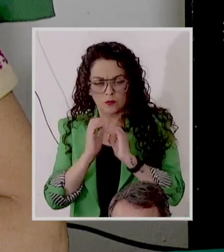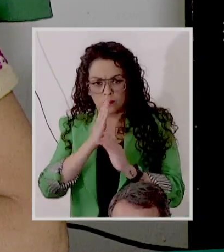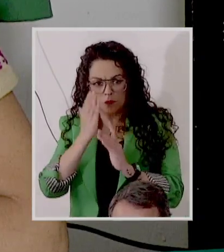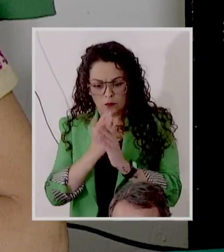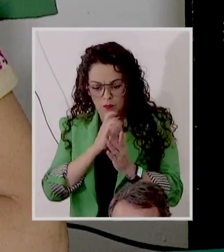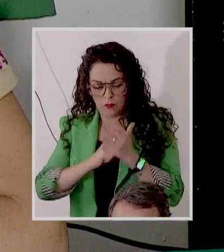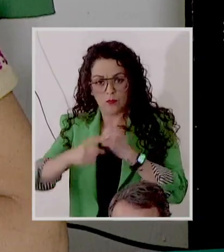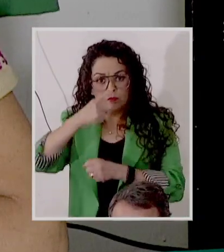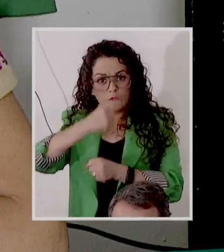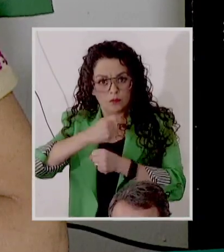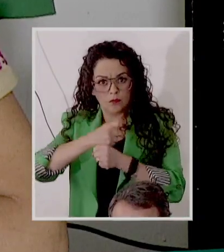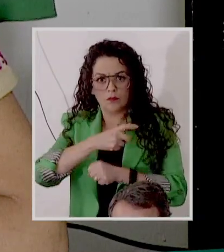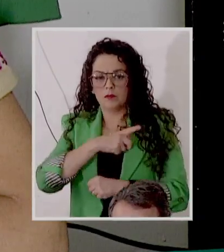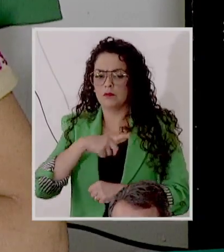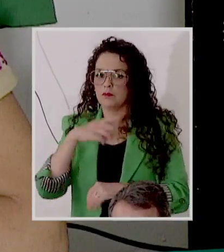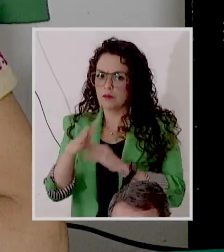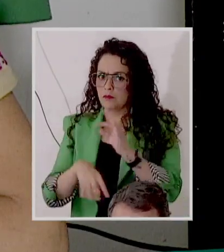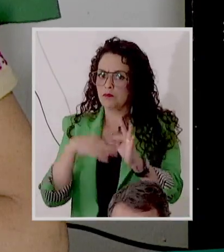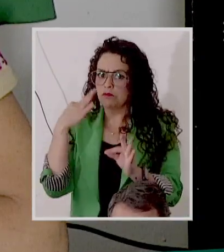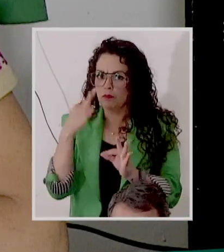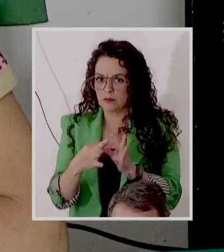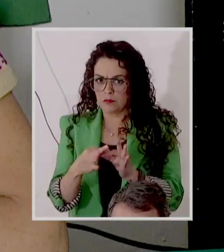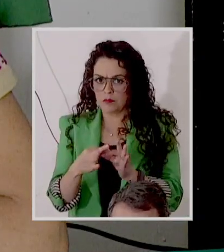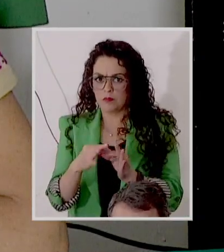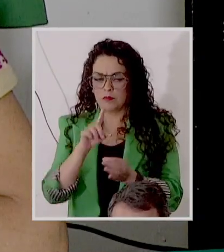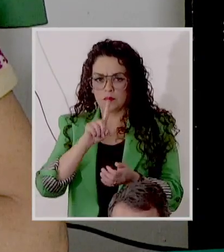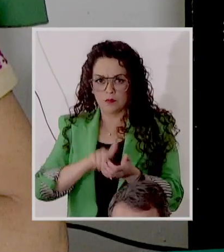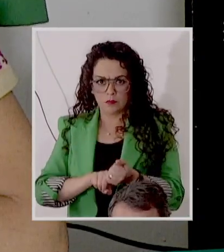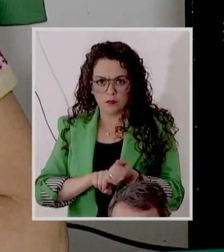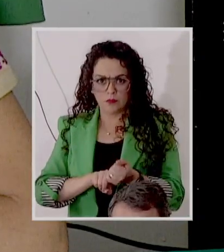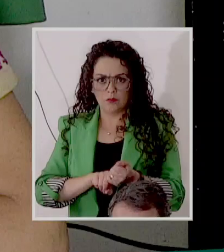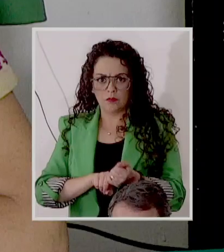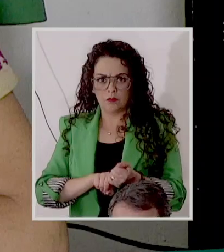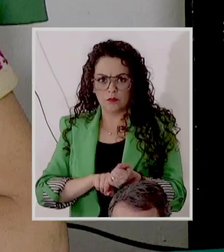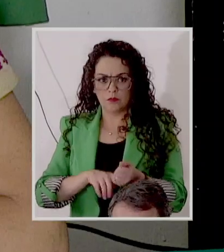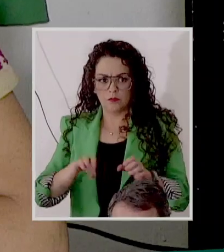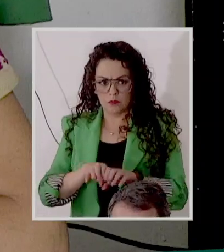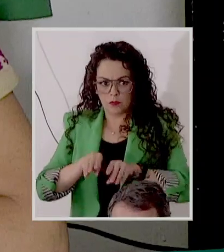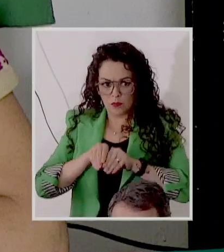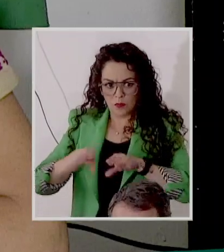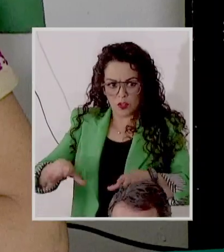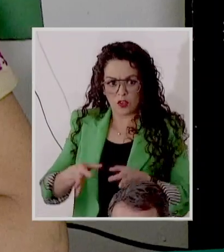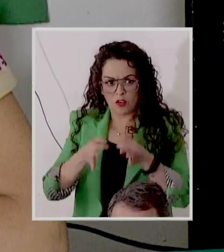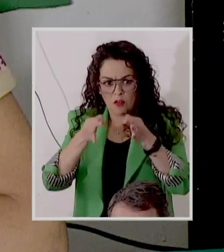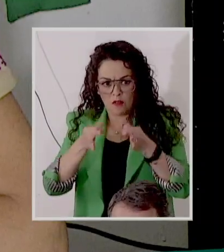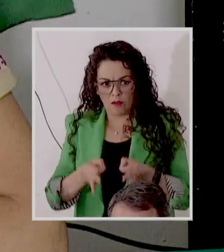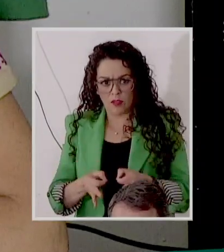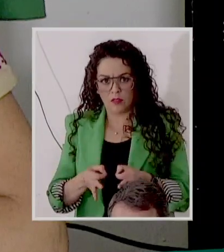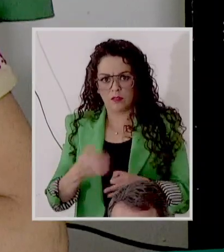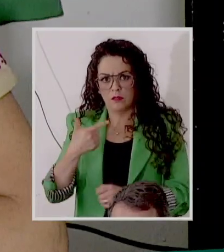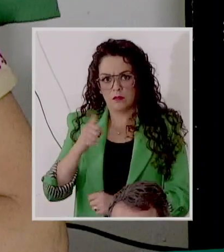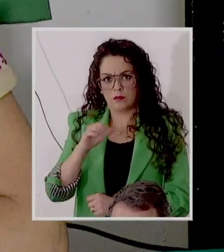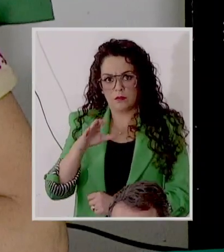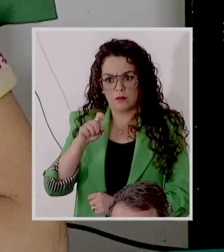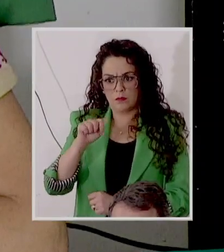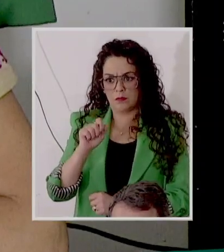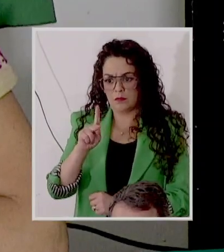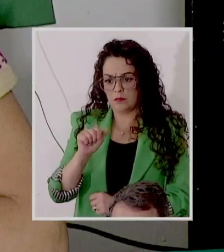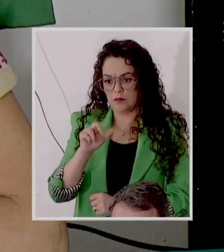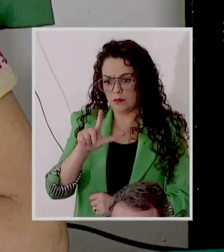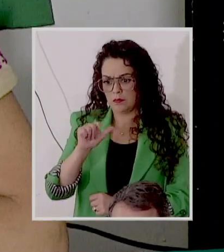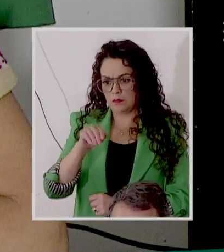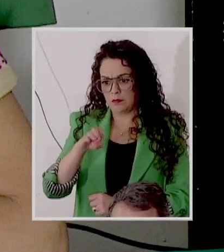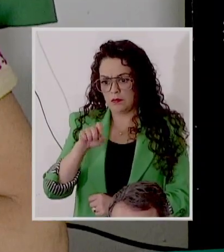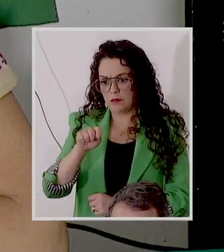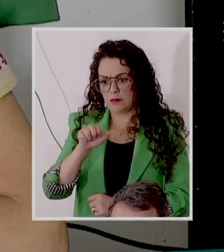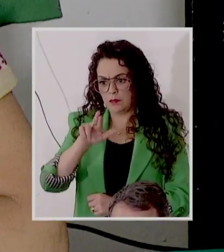se cumple al difundirse el decreto en nuestro medio de difusión oficial, que es la Gaceta Parlamentaria.